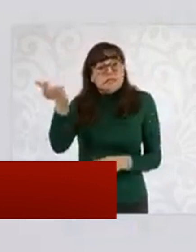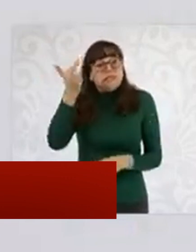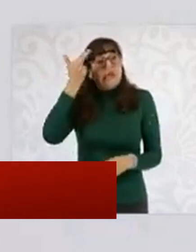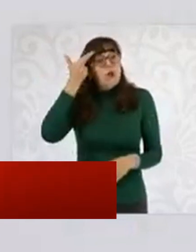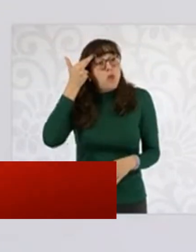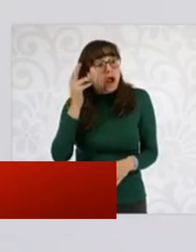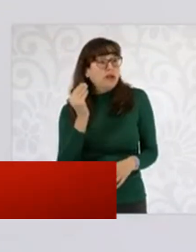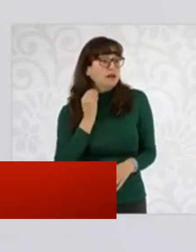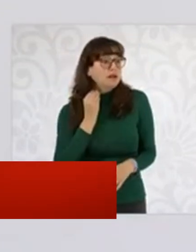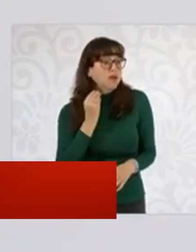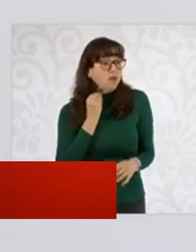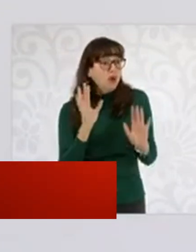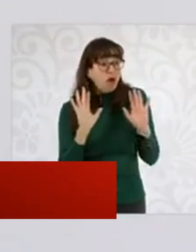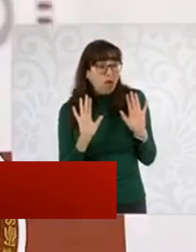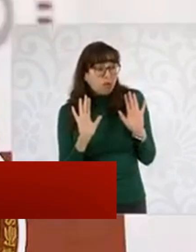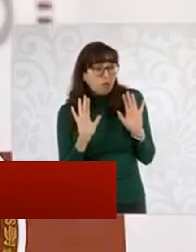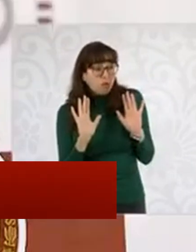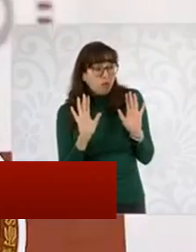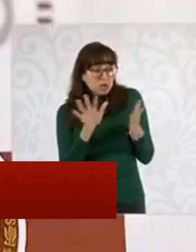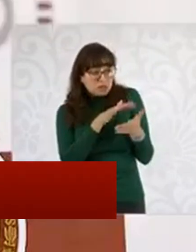conocimientos en derecho,